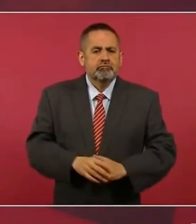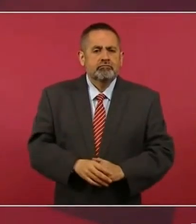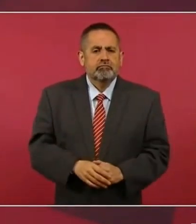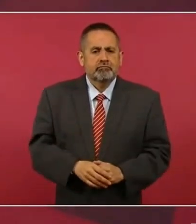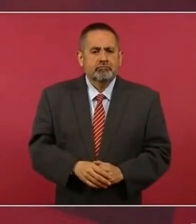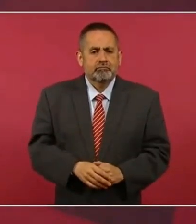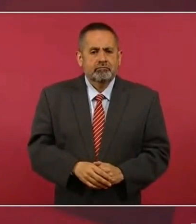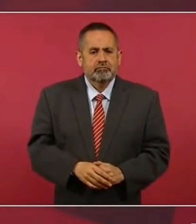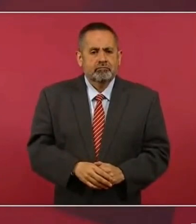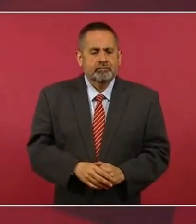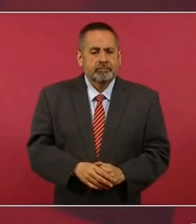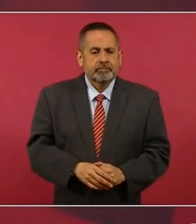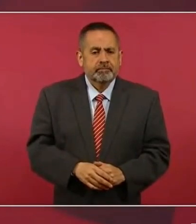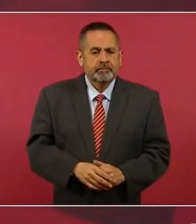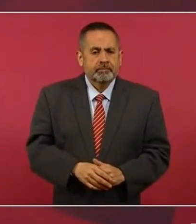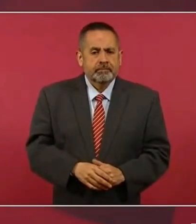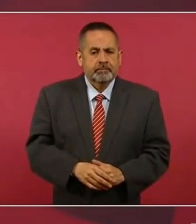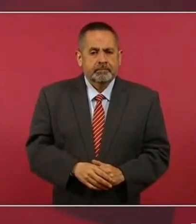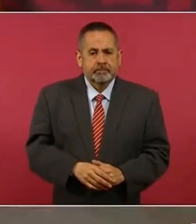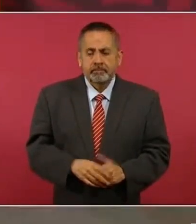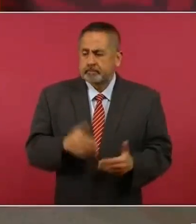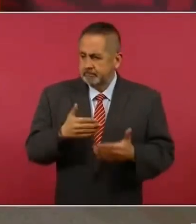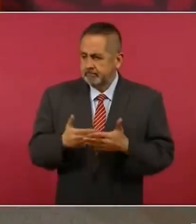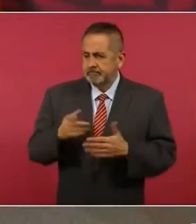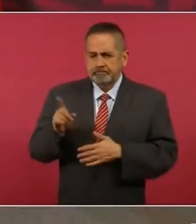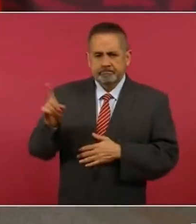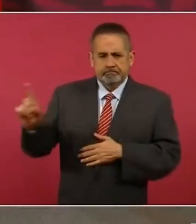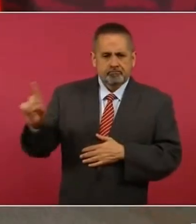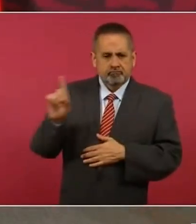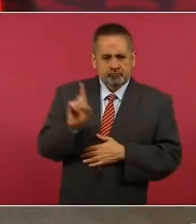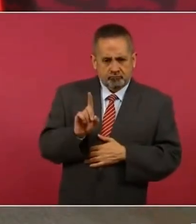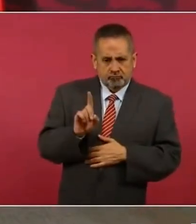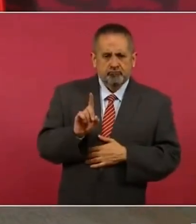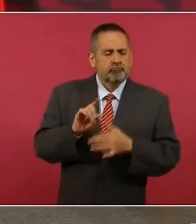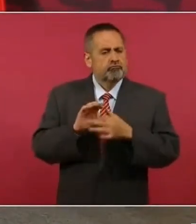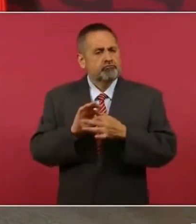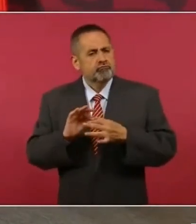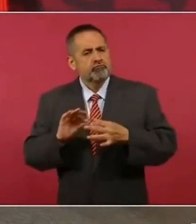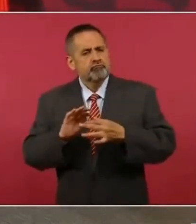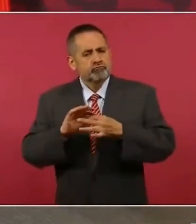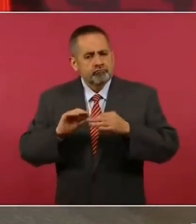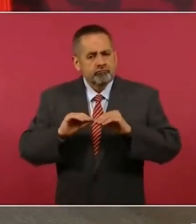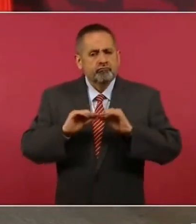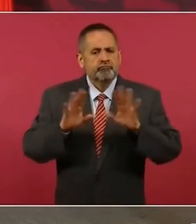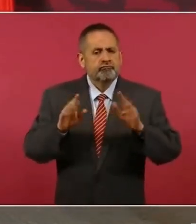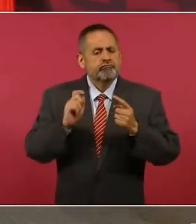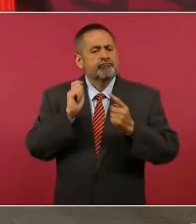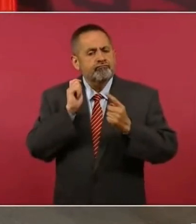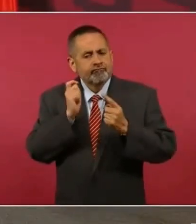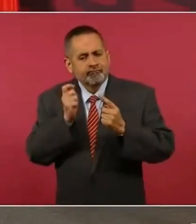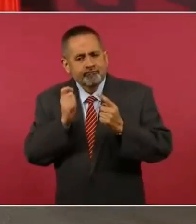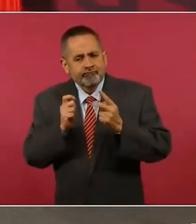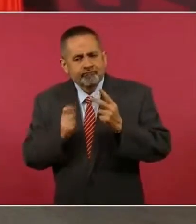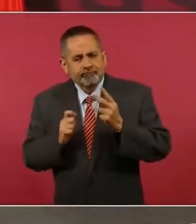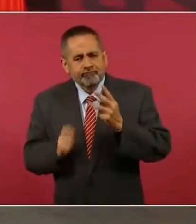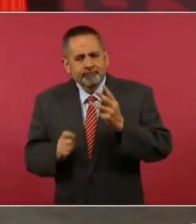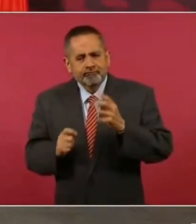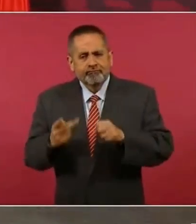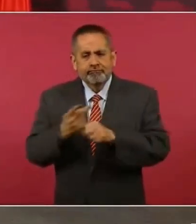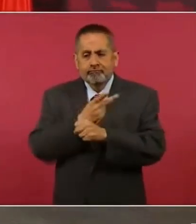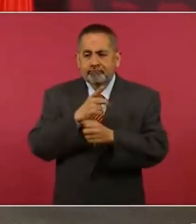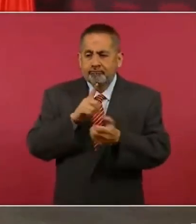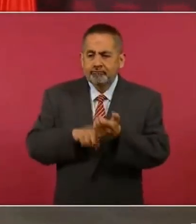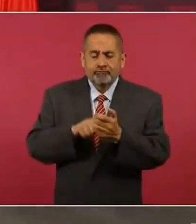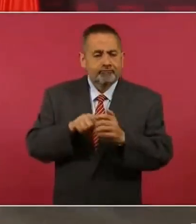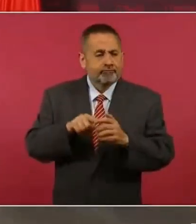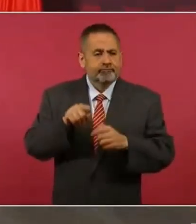Y ella ahora va a dar a conocer lo que se está